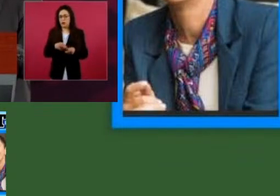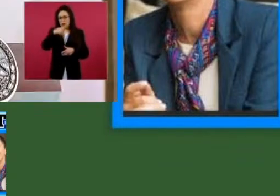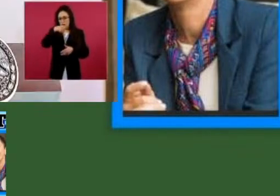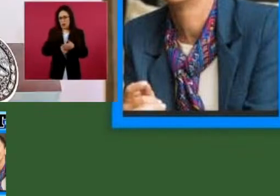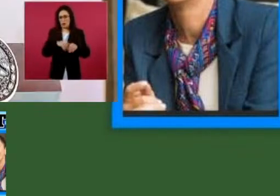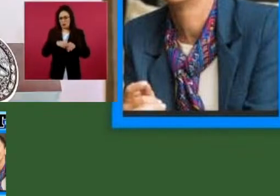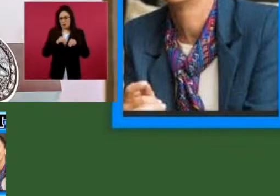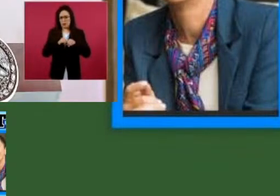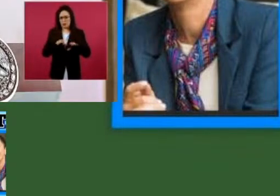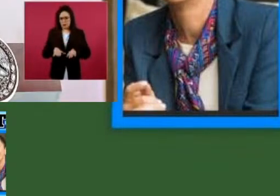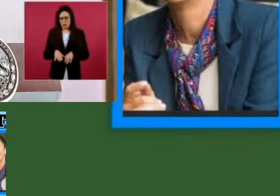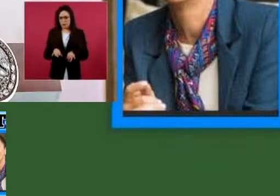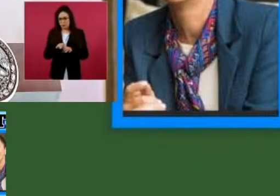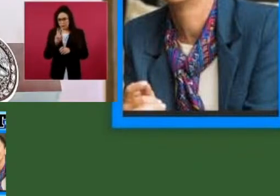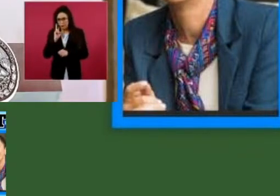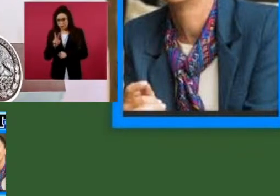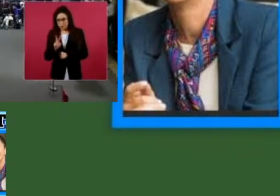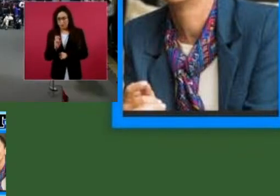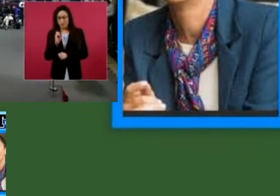parece.